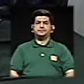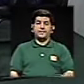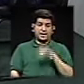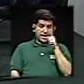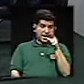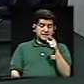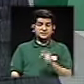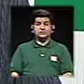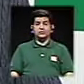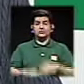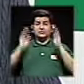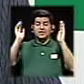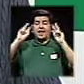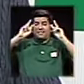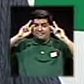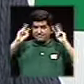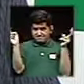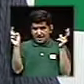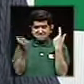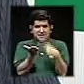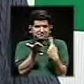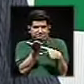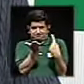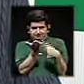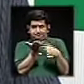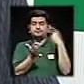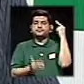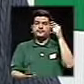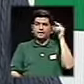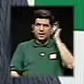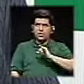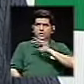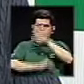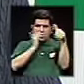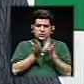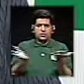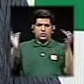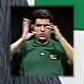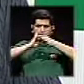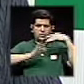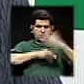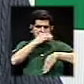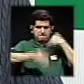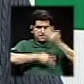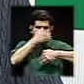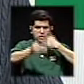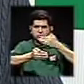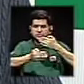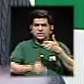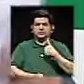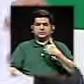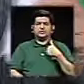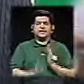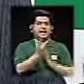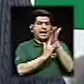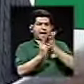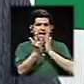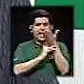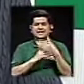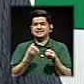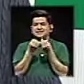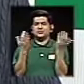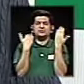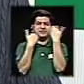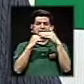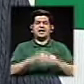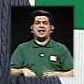esos son digamos los grandes temas que que discutimos desde luego también todo lo que tiene que ver con el proceso de acceso y restricto al